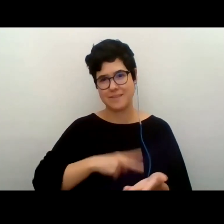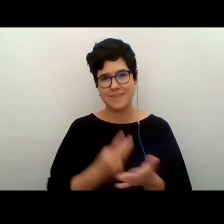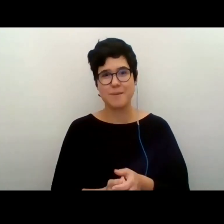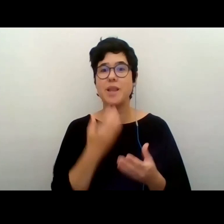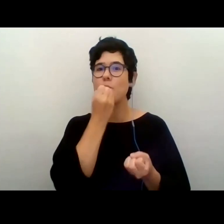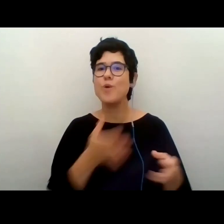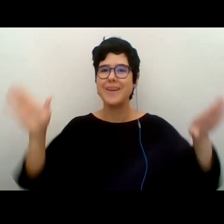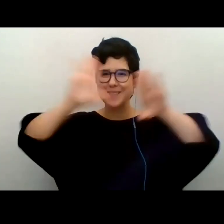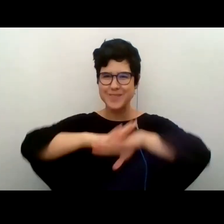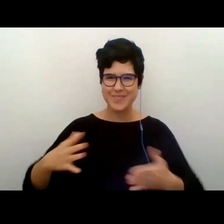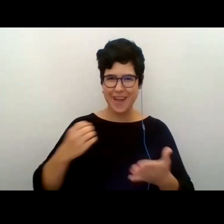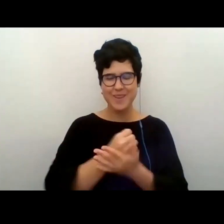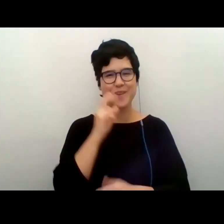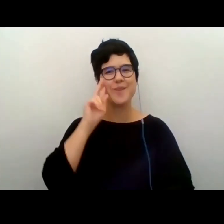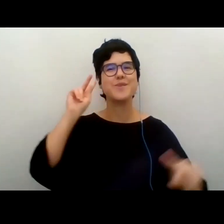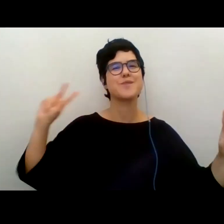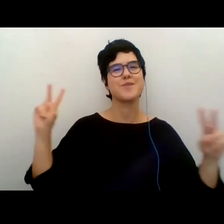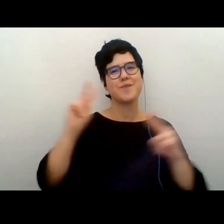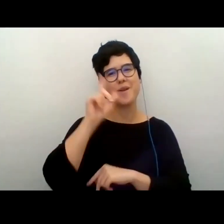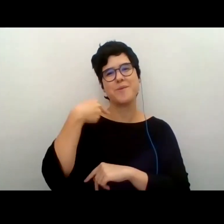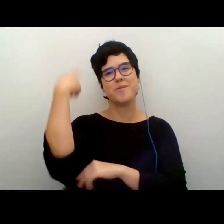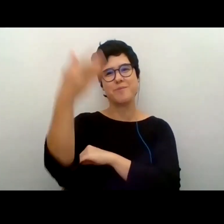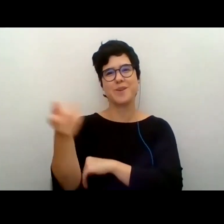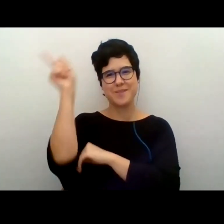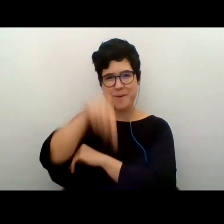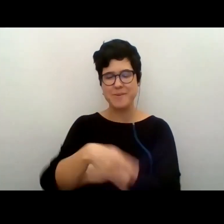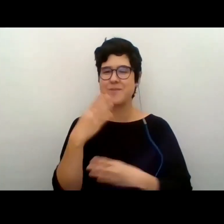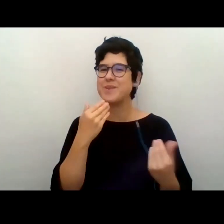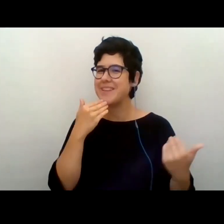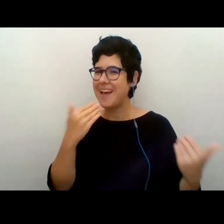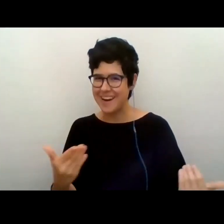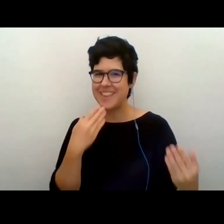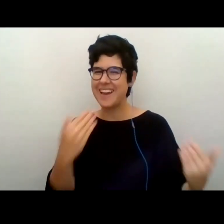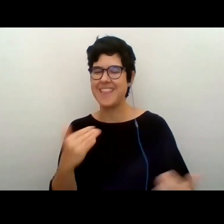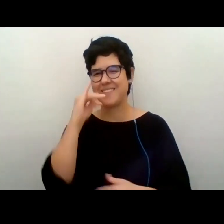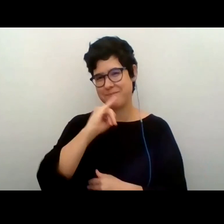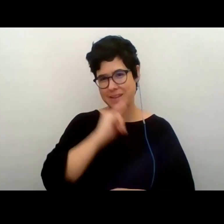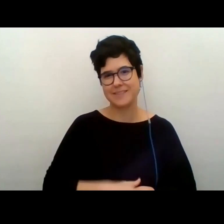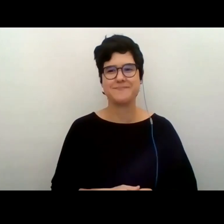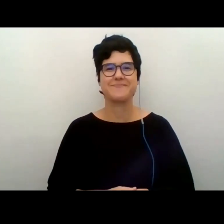todos. Nos vemos el mes que viene. Muchas gracias a todos y a todas. Gracias, Marta.